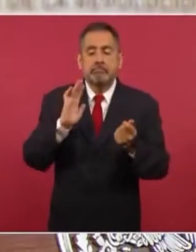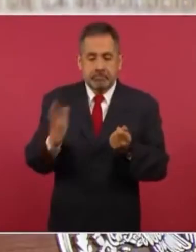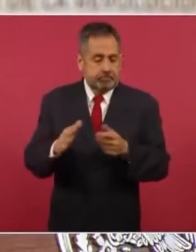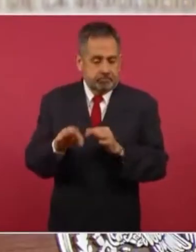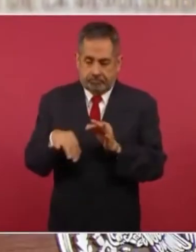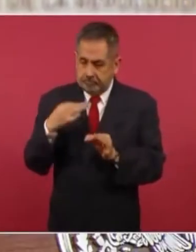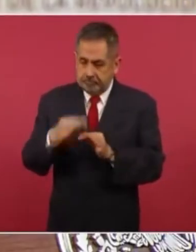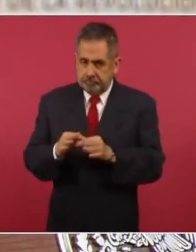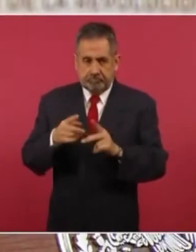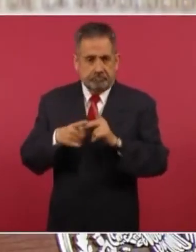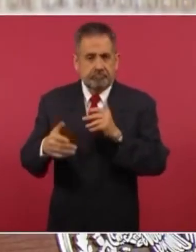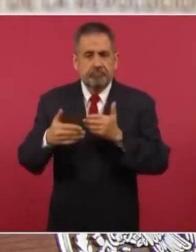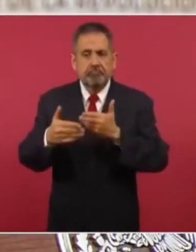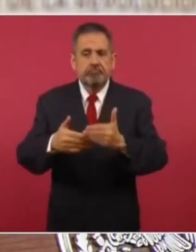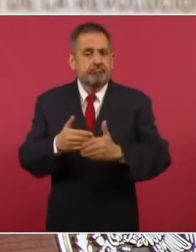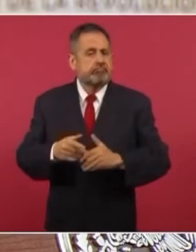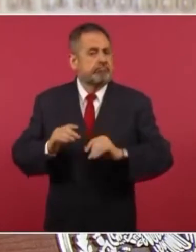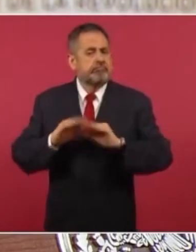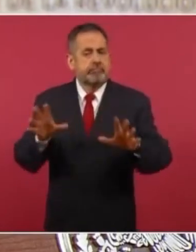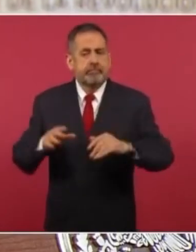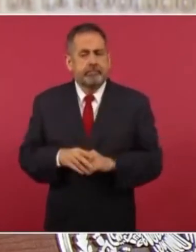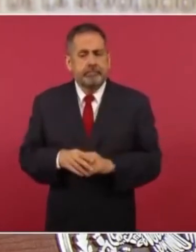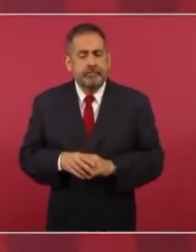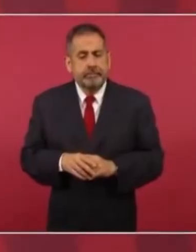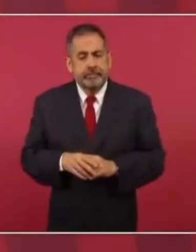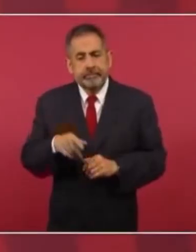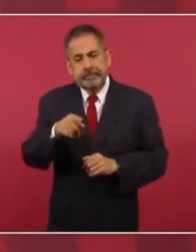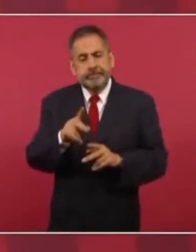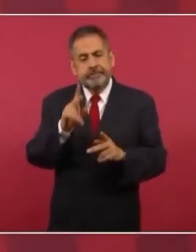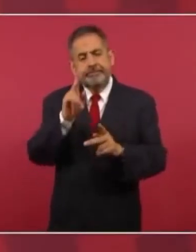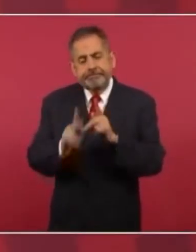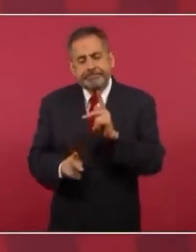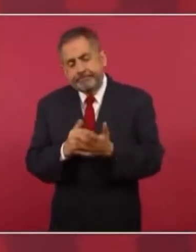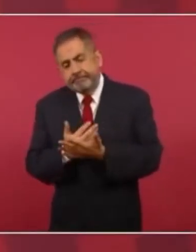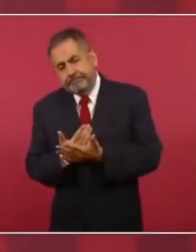se tuvo que suspender